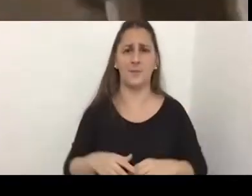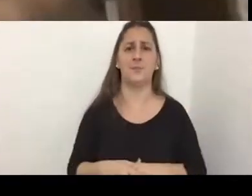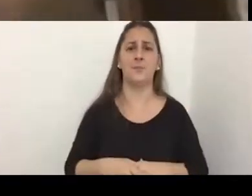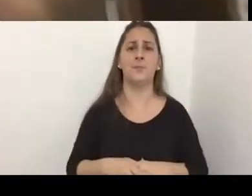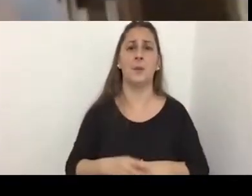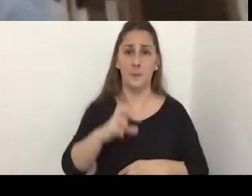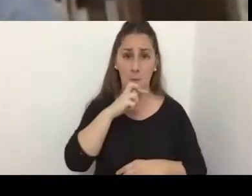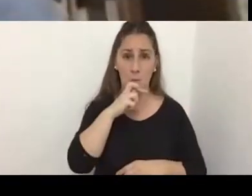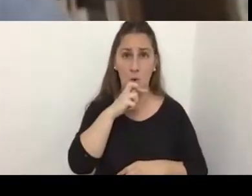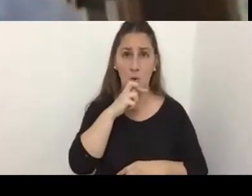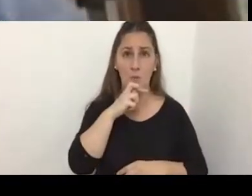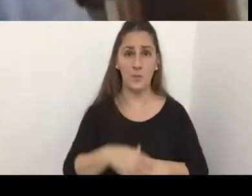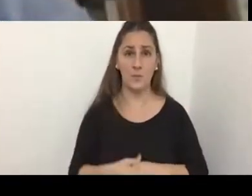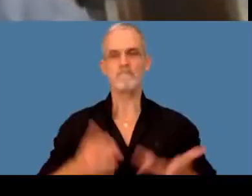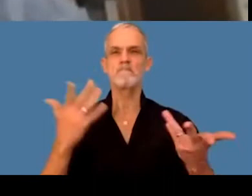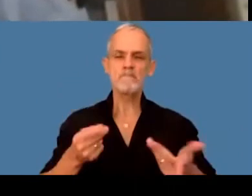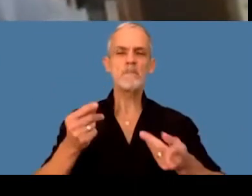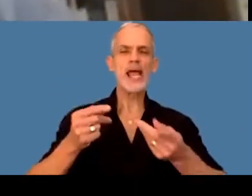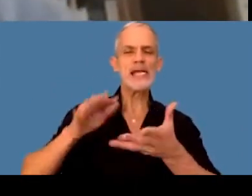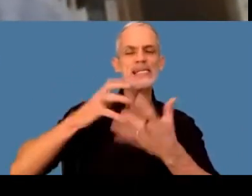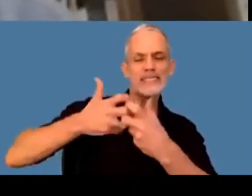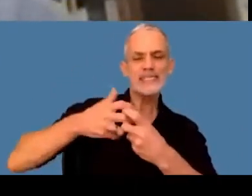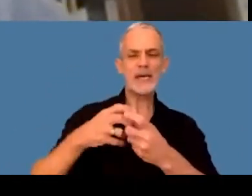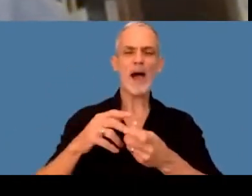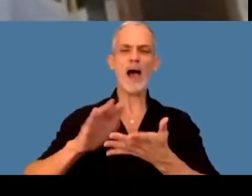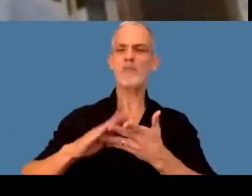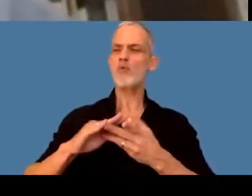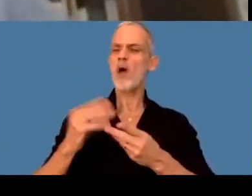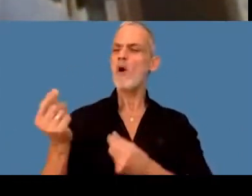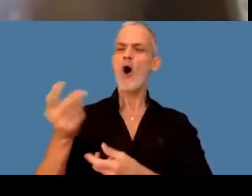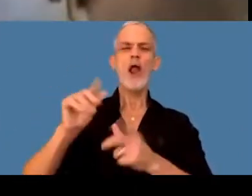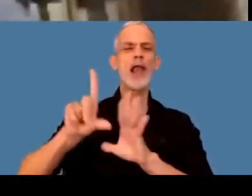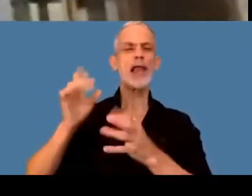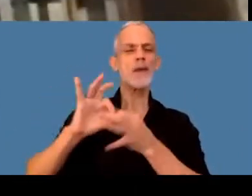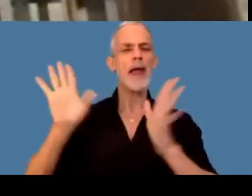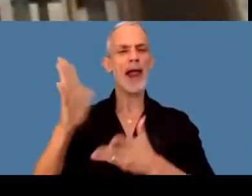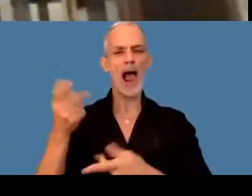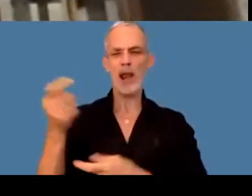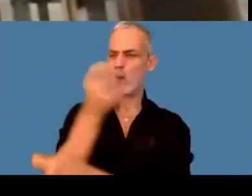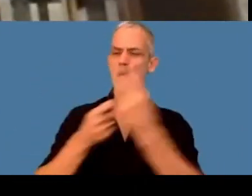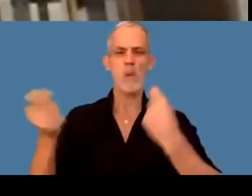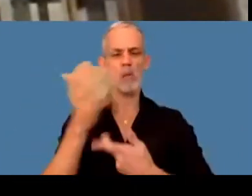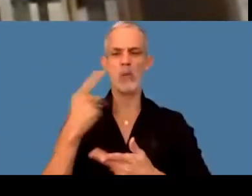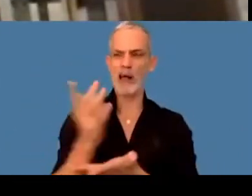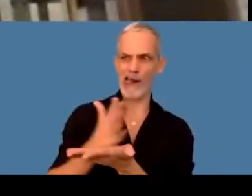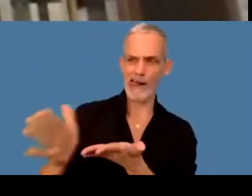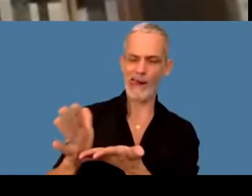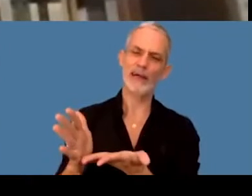sistema neoliberal resuelve todo y explica todo desde lo micro, desde lo marginal o desde el marginalismo, como se dice en